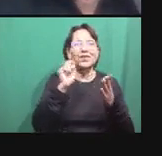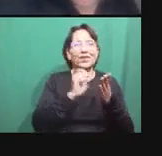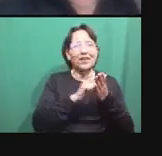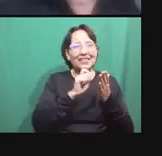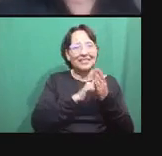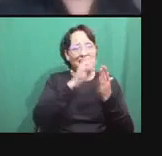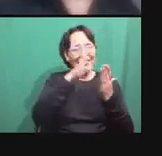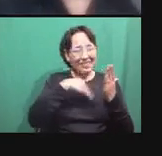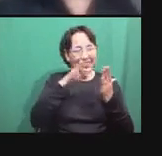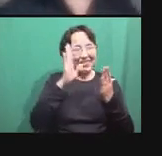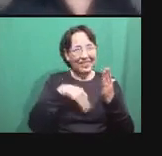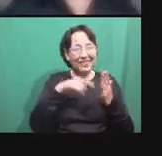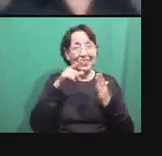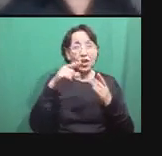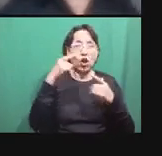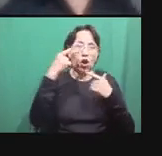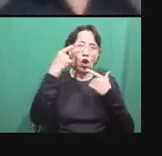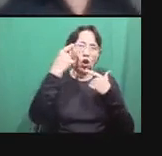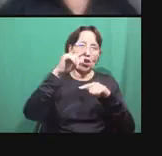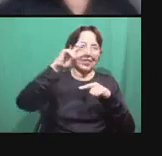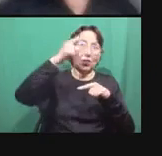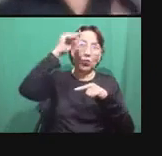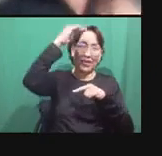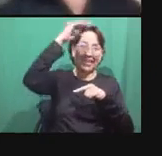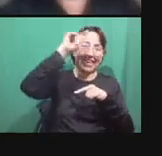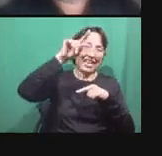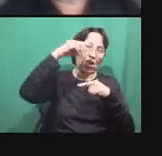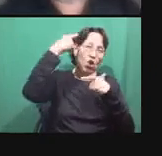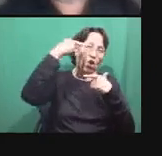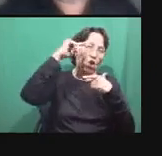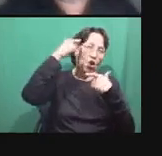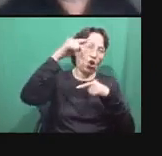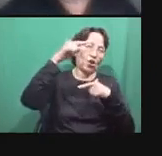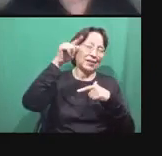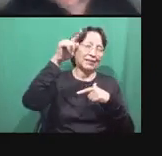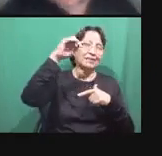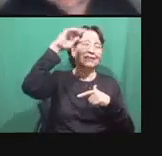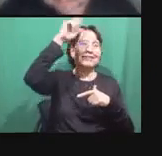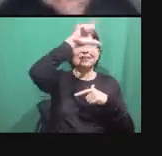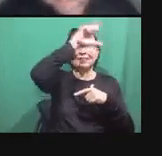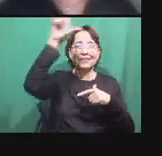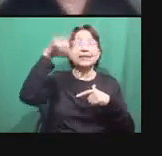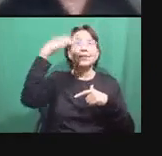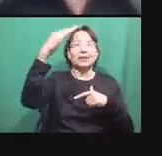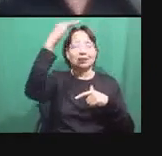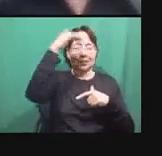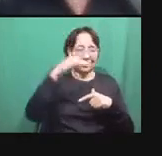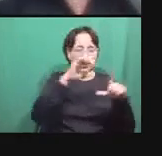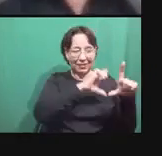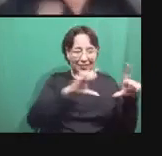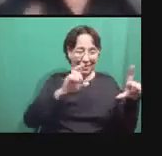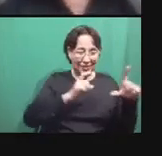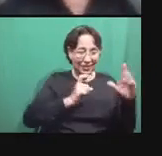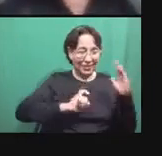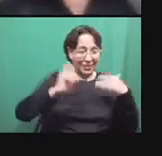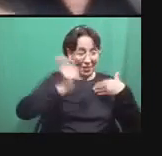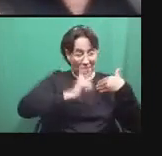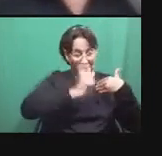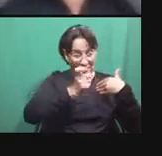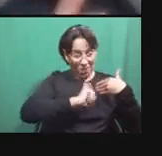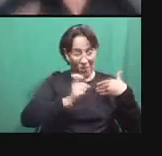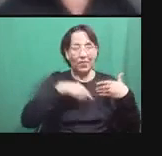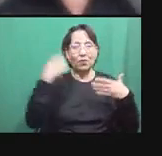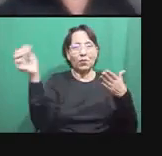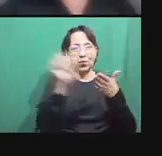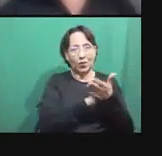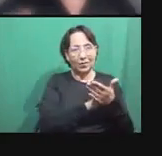la pintura original del segundo piso, como fue grafiteado, no sé si por Axel, luego fue borrado, y